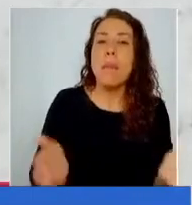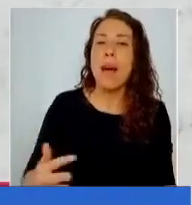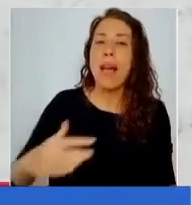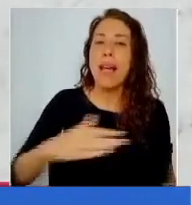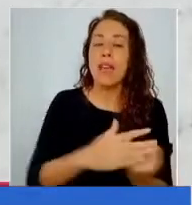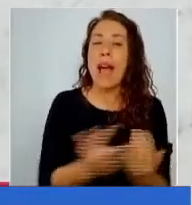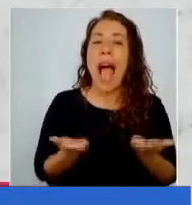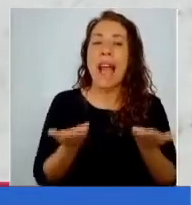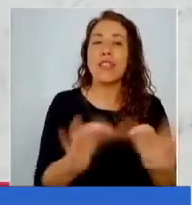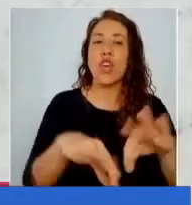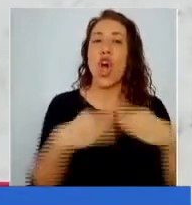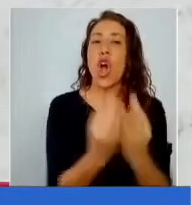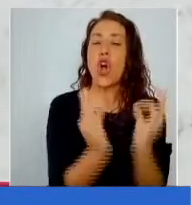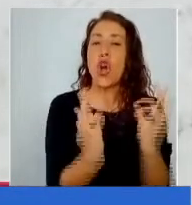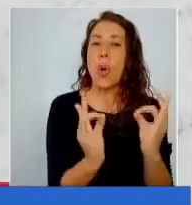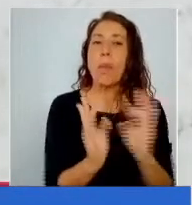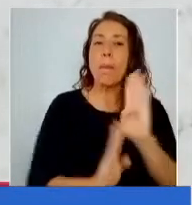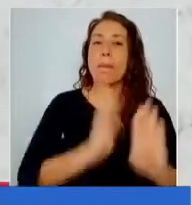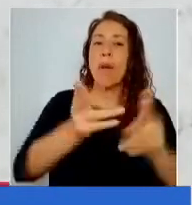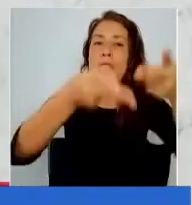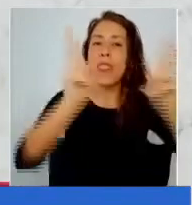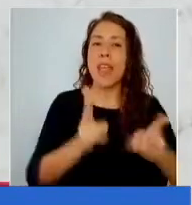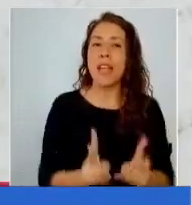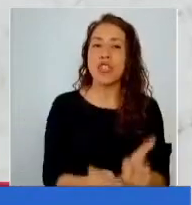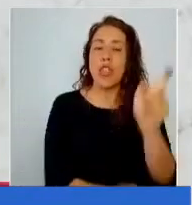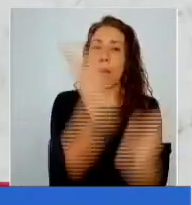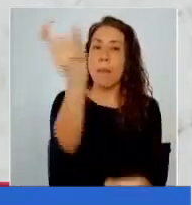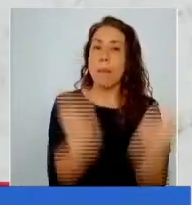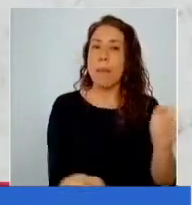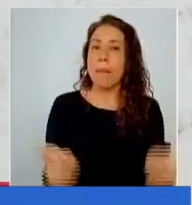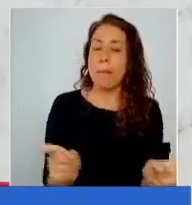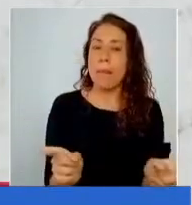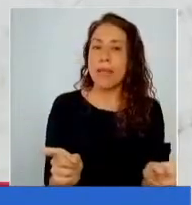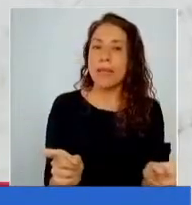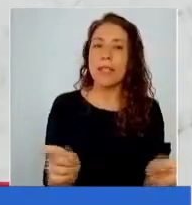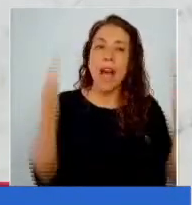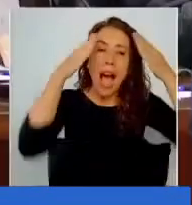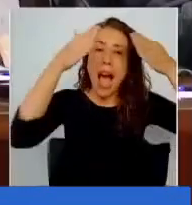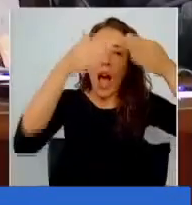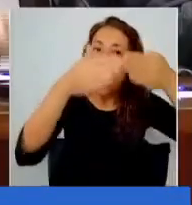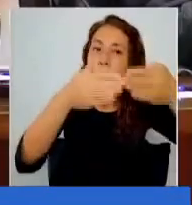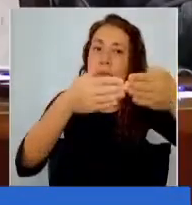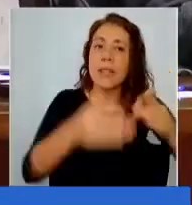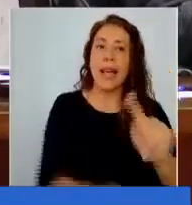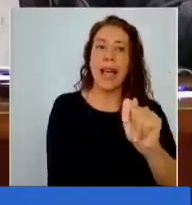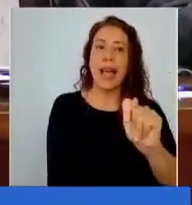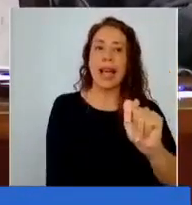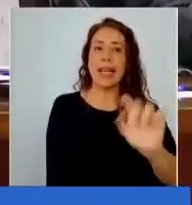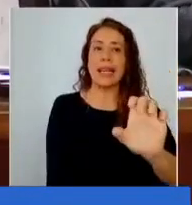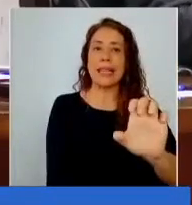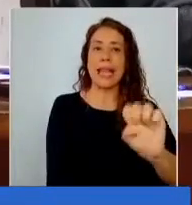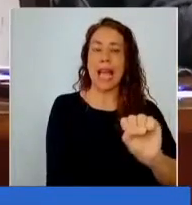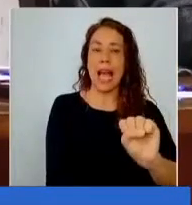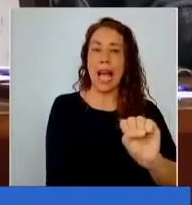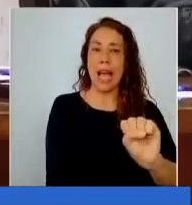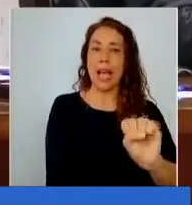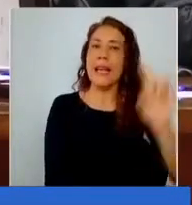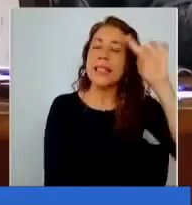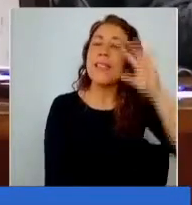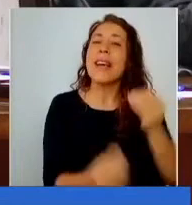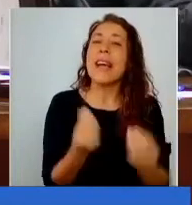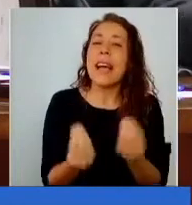la protección de los derechos de las personas con el espectro autista tea saben lo que me pasa